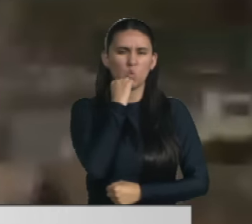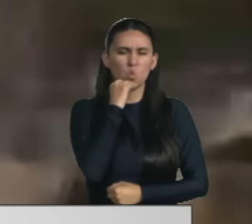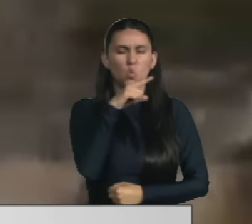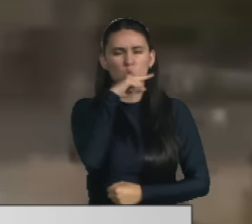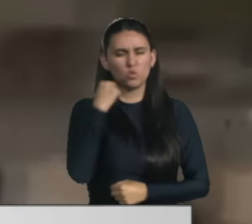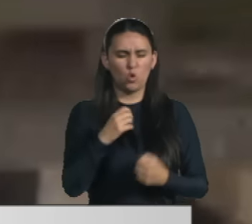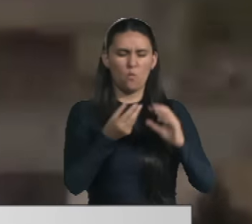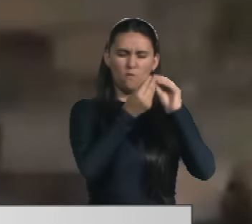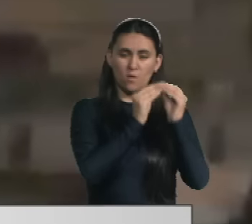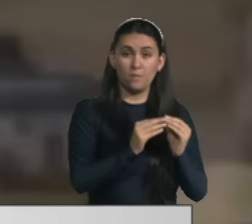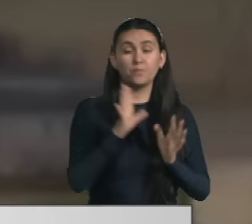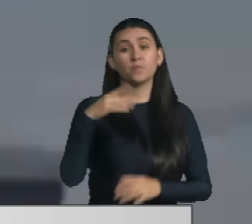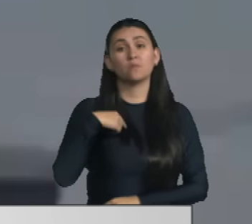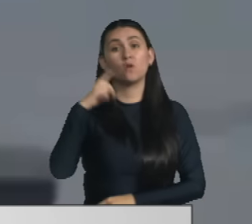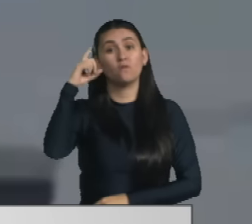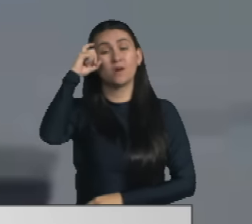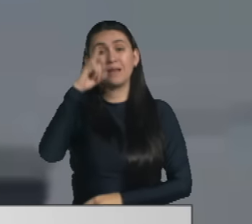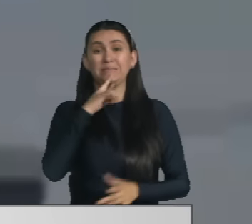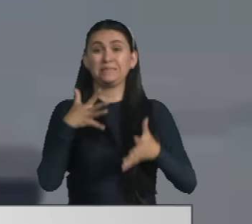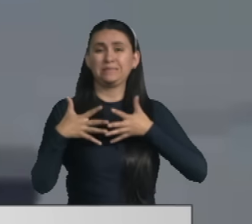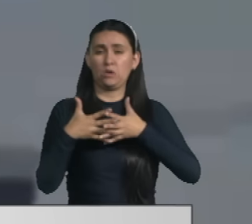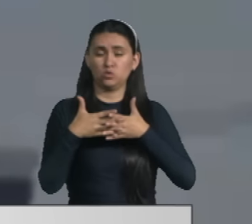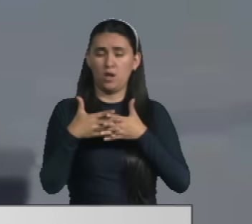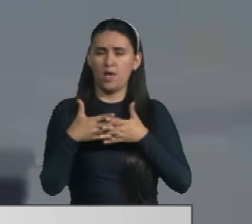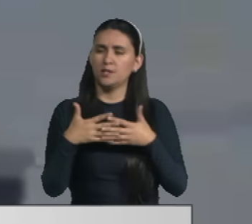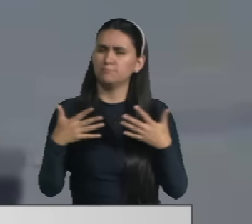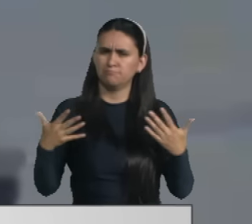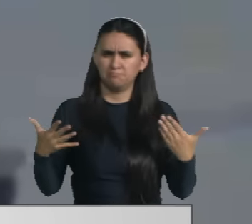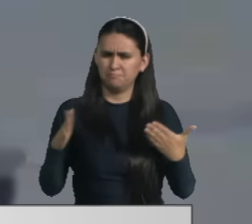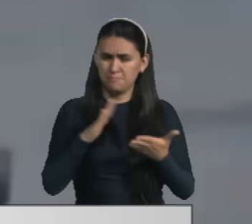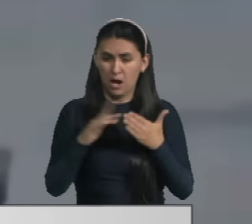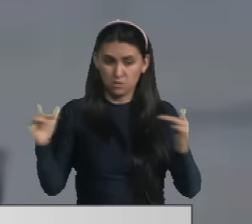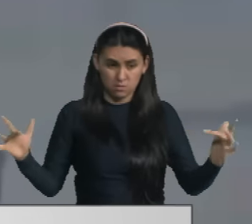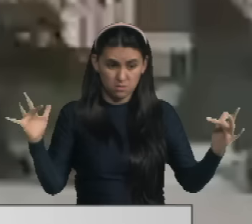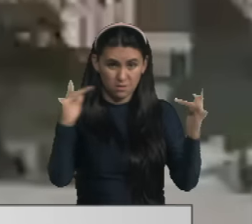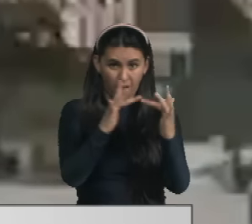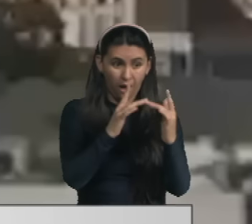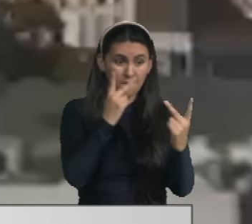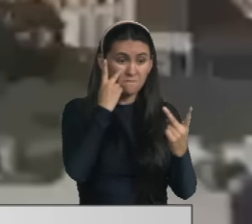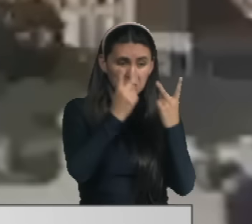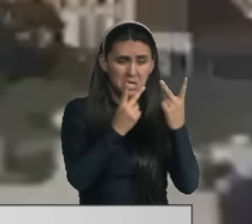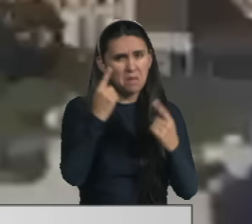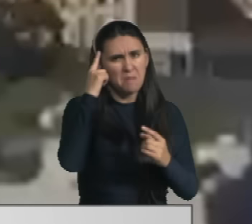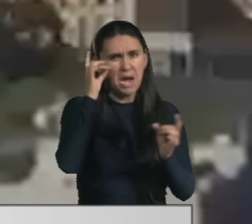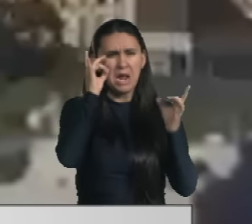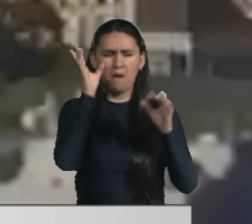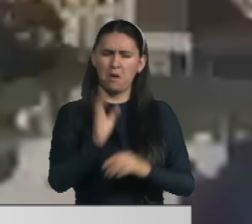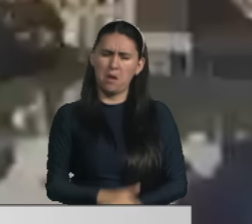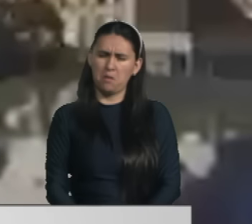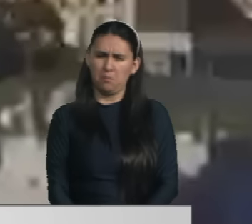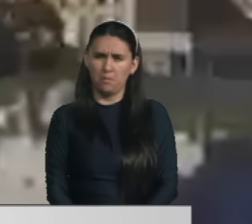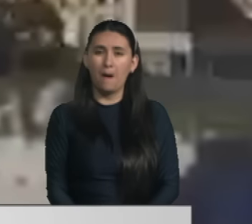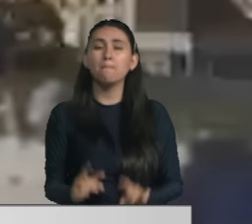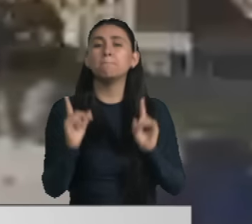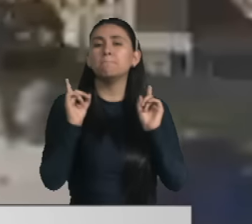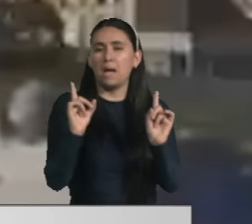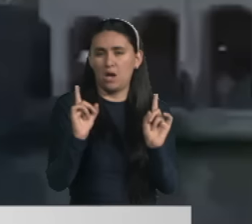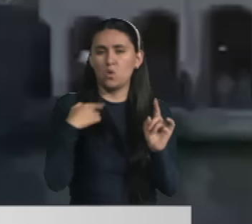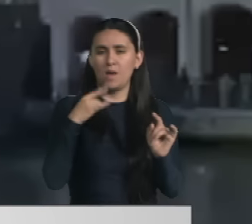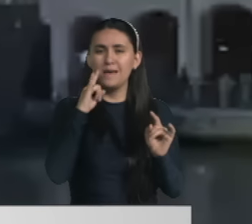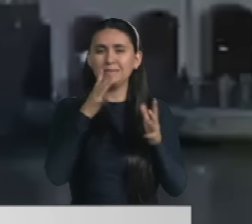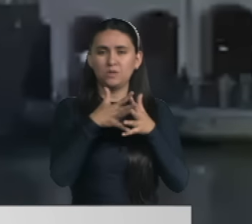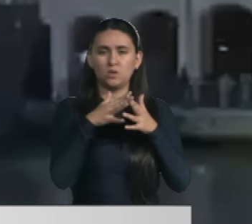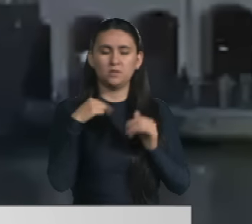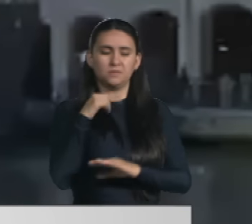el gobierno de los Estados Unidos dijo que no ve esta visita como una amenaza, pero que la Armada vigilará el encuentro